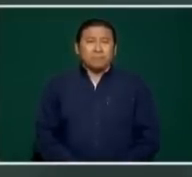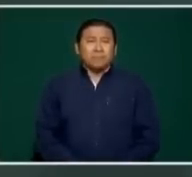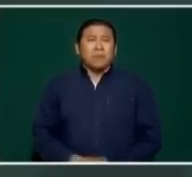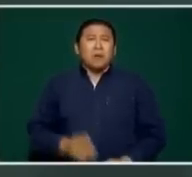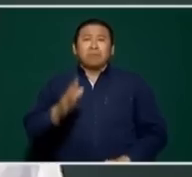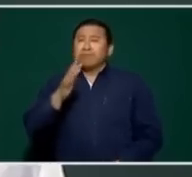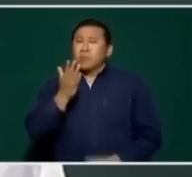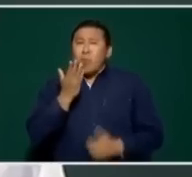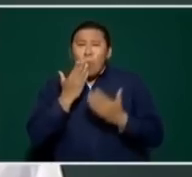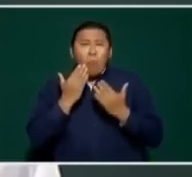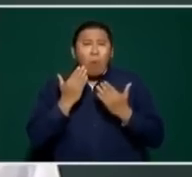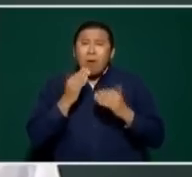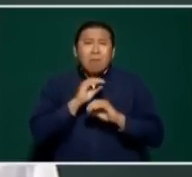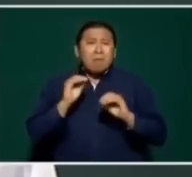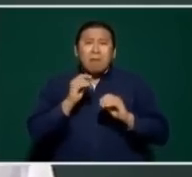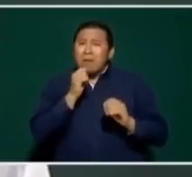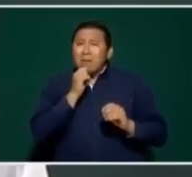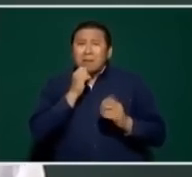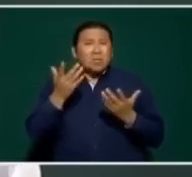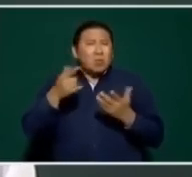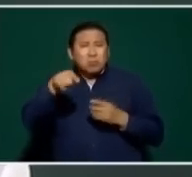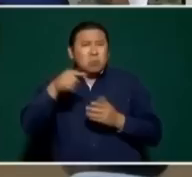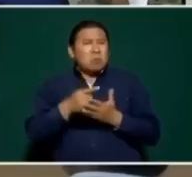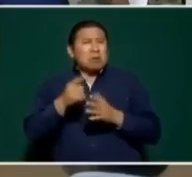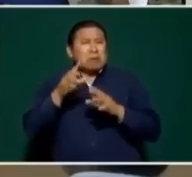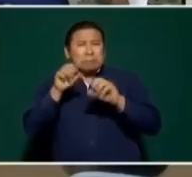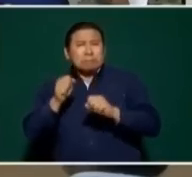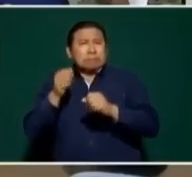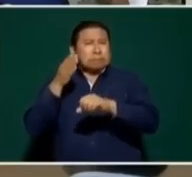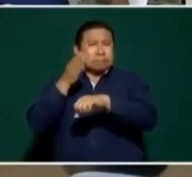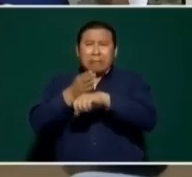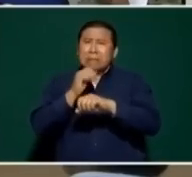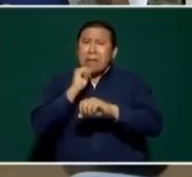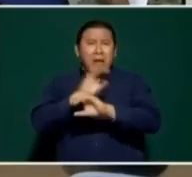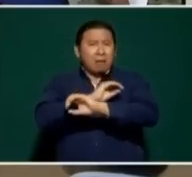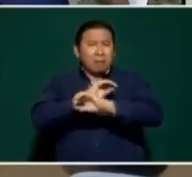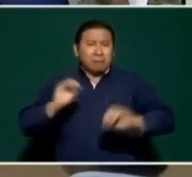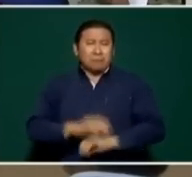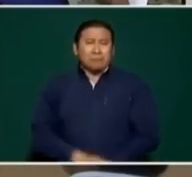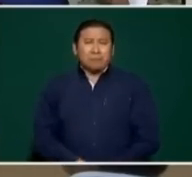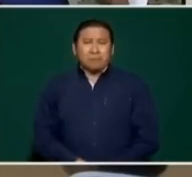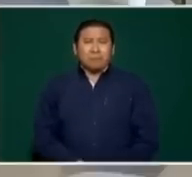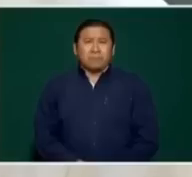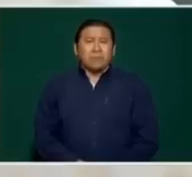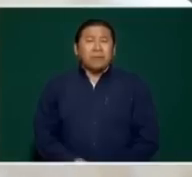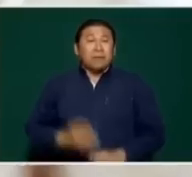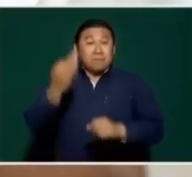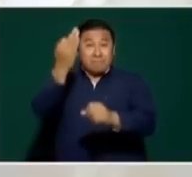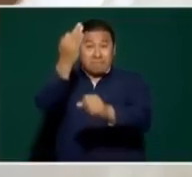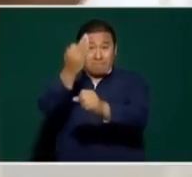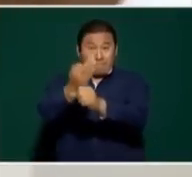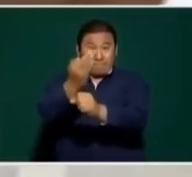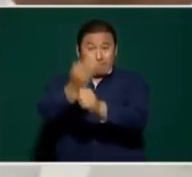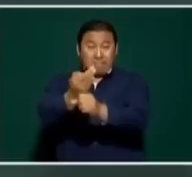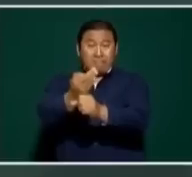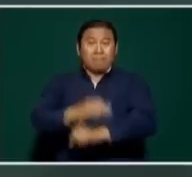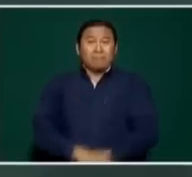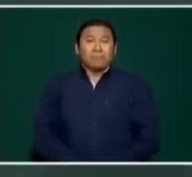No había sometimiento, no había represión. Bueno, pero ahora,